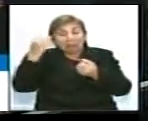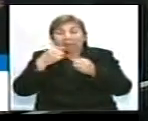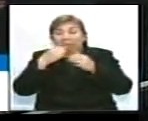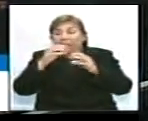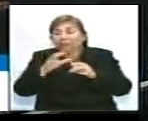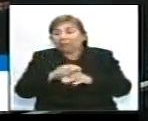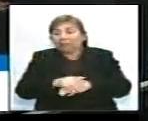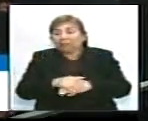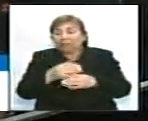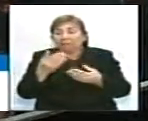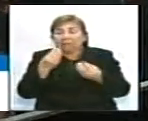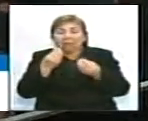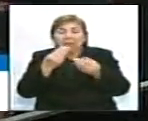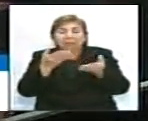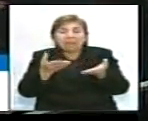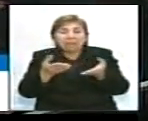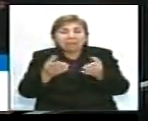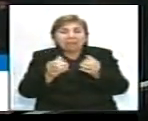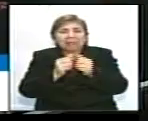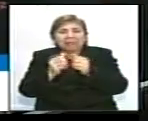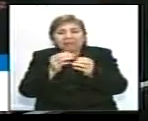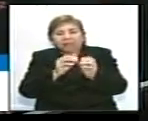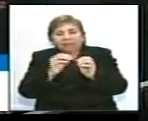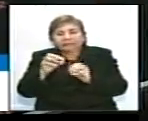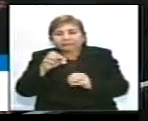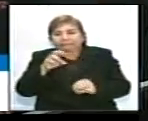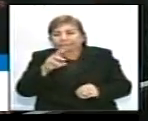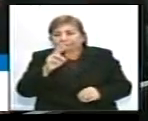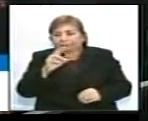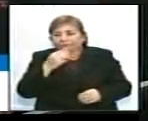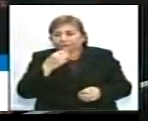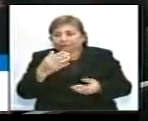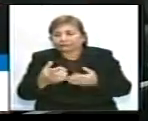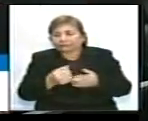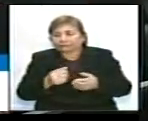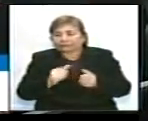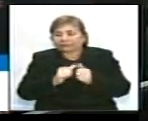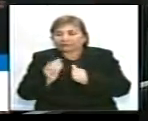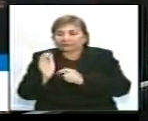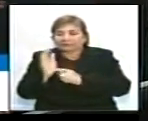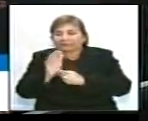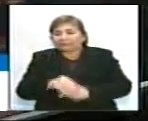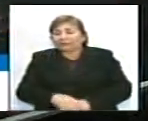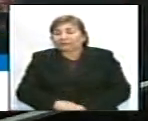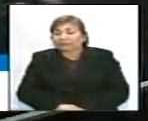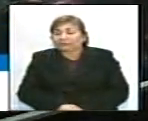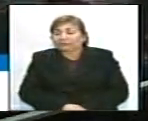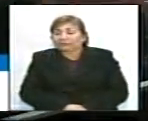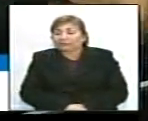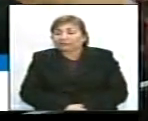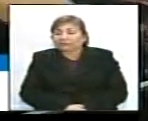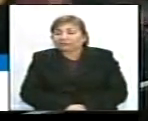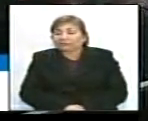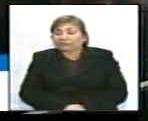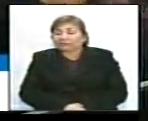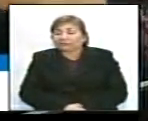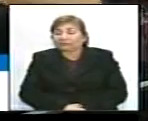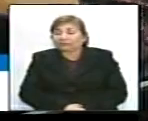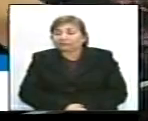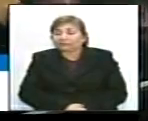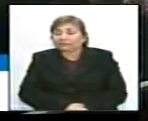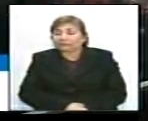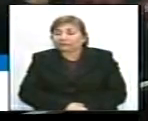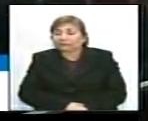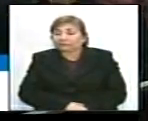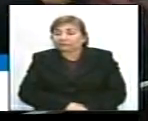utopía, de por qué no postulamos a los premios, al récord Guinness, y hacemos una campaña de la